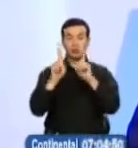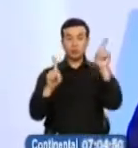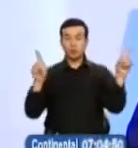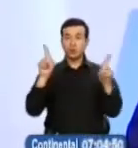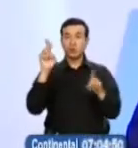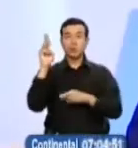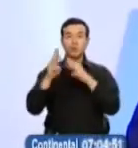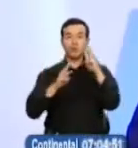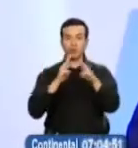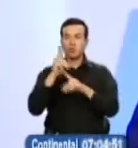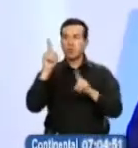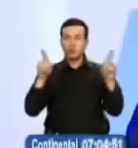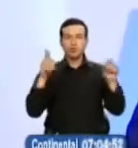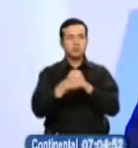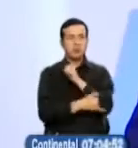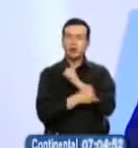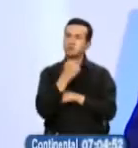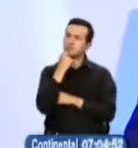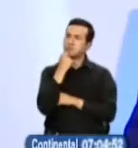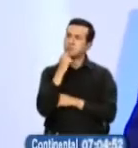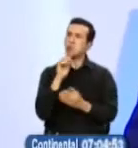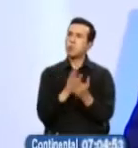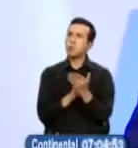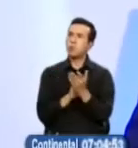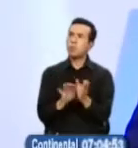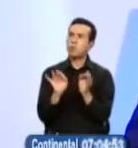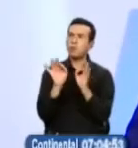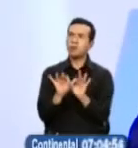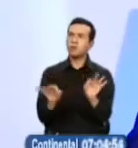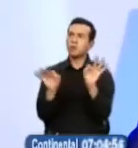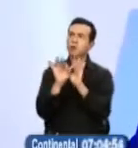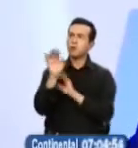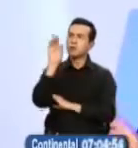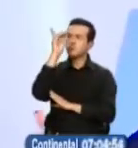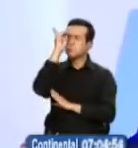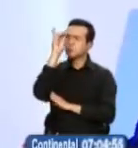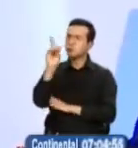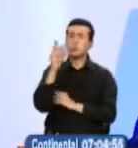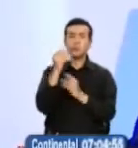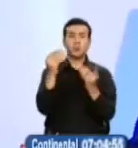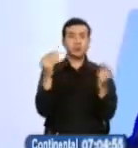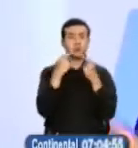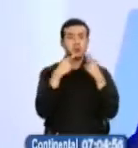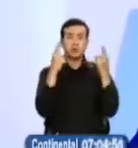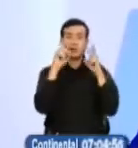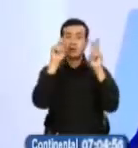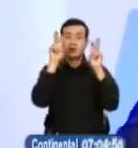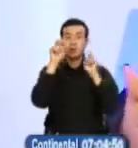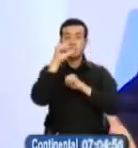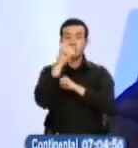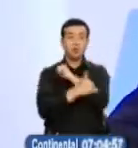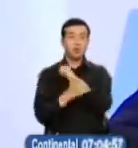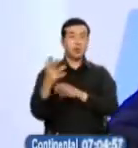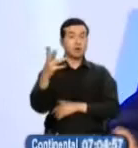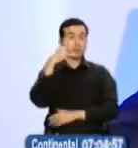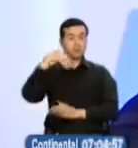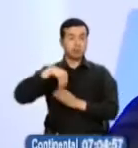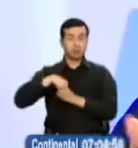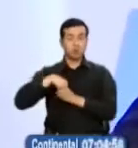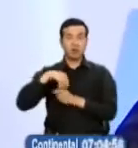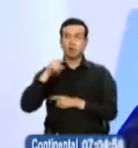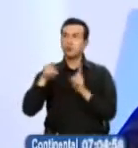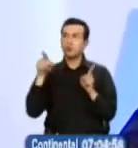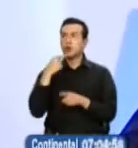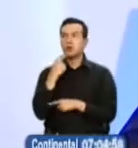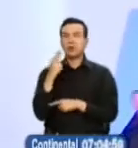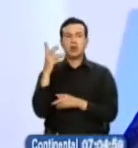partes del mundo respecto de esta decisión tan importante que ha tomado el Ecuador. Muchos han hablado de paraísos fiscales, muchos han comentado lo nocivo